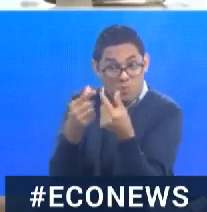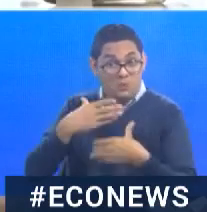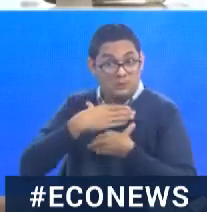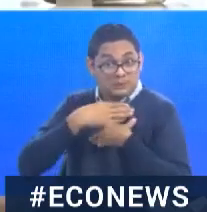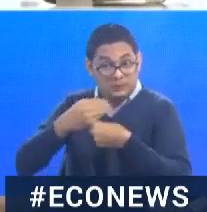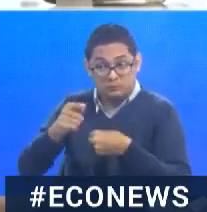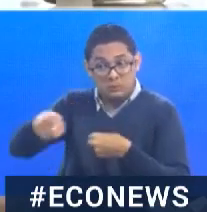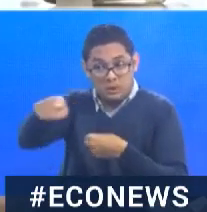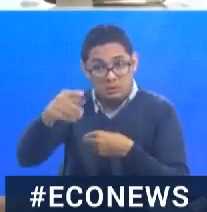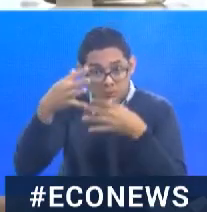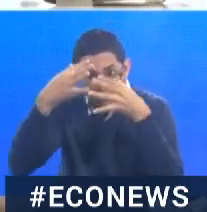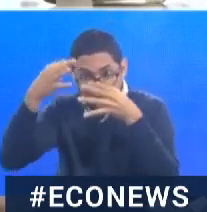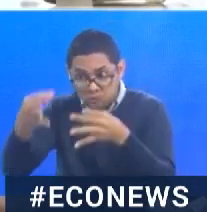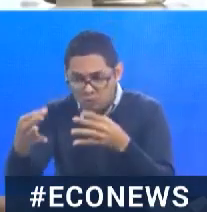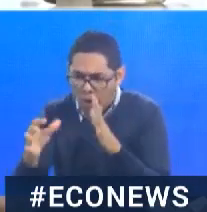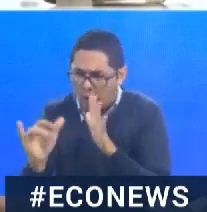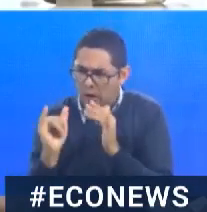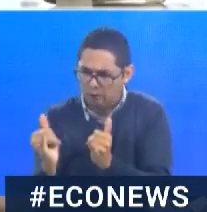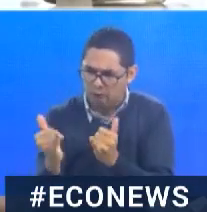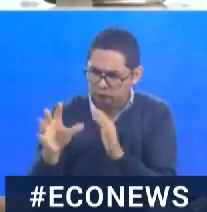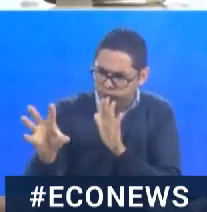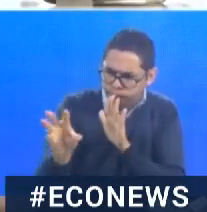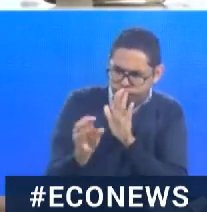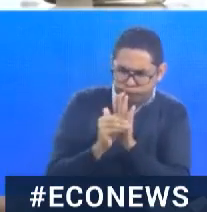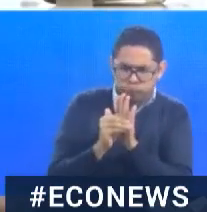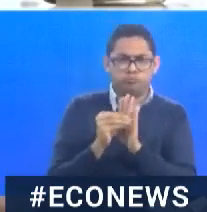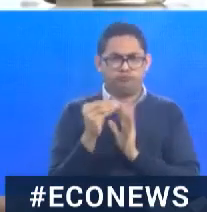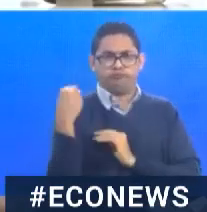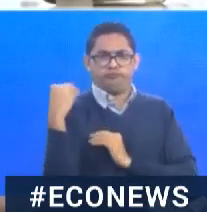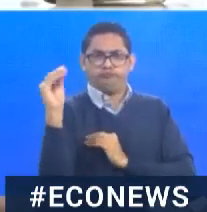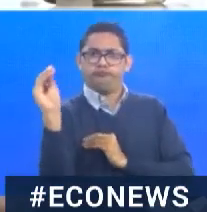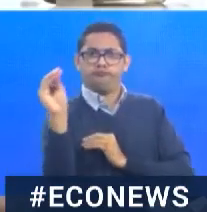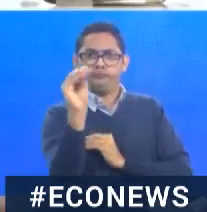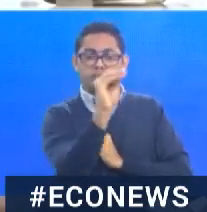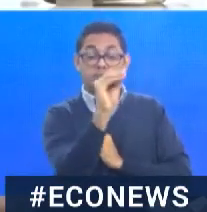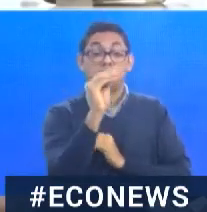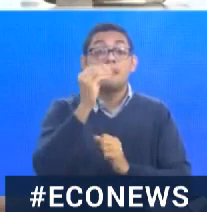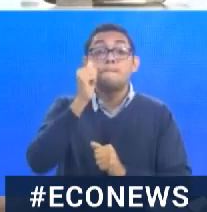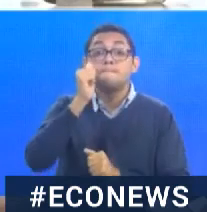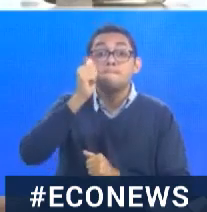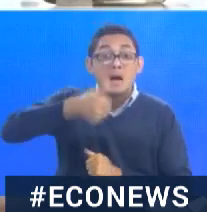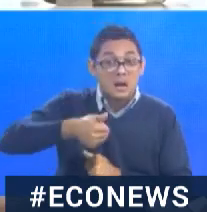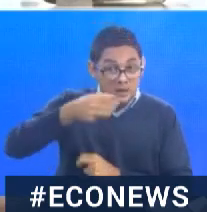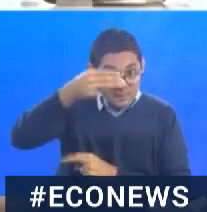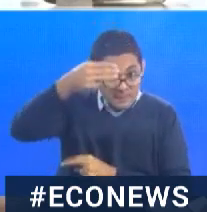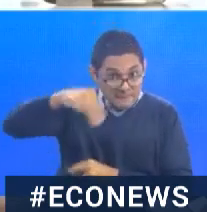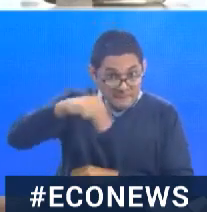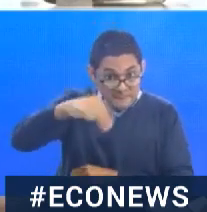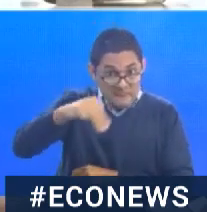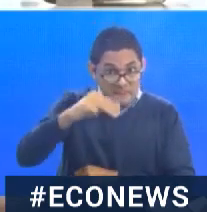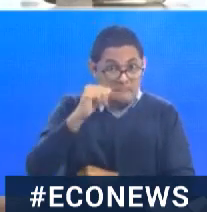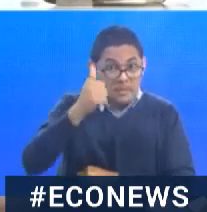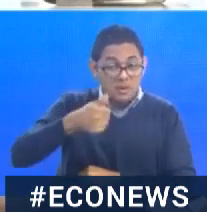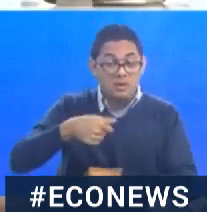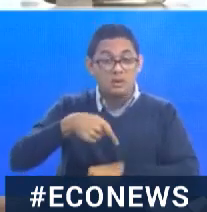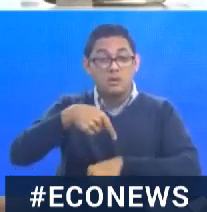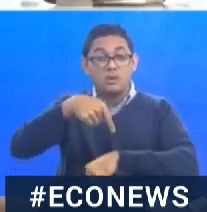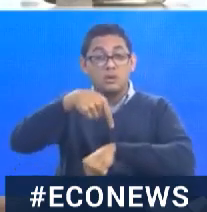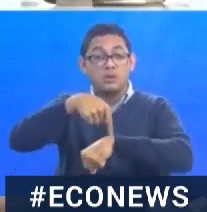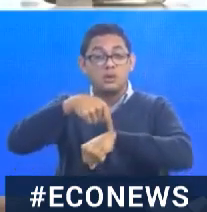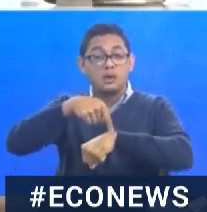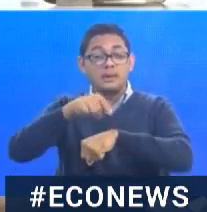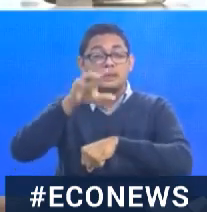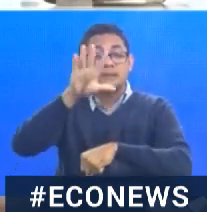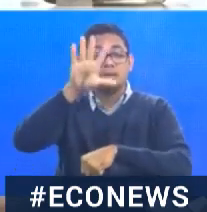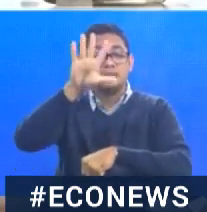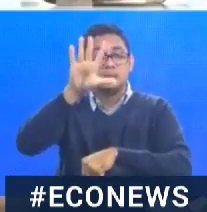decisión y nosotros la estamos ejecutando en este momento. Y le anuncio que a partir de mañana miércoles, a las 5:01 de la